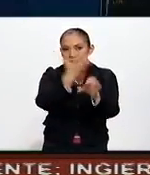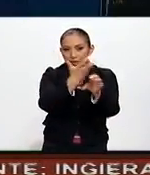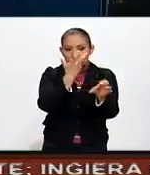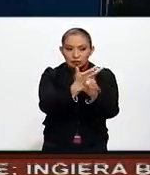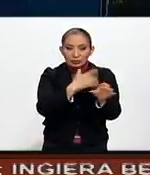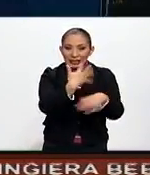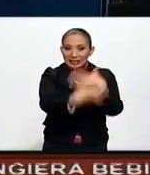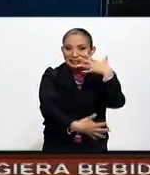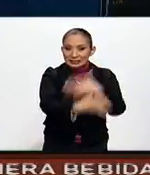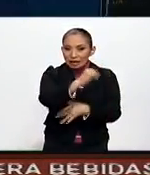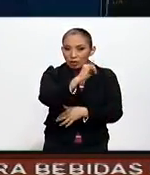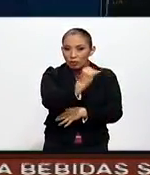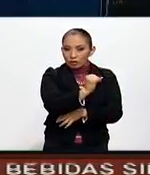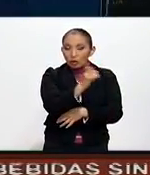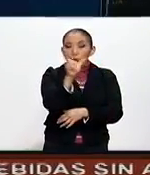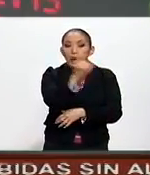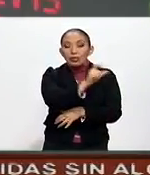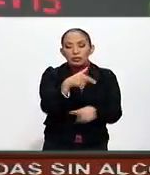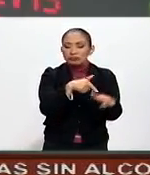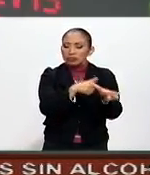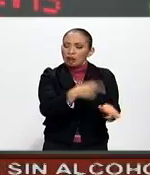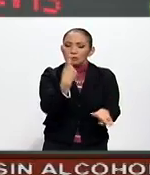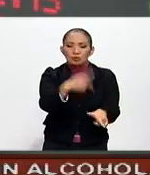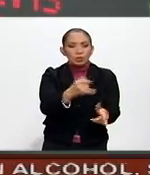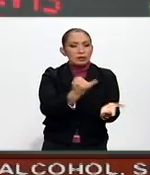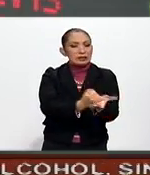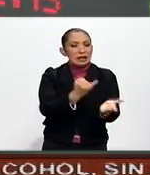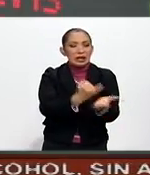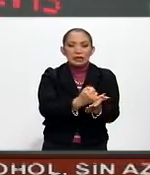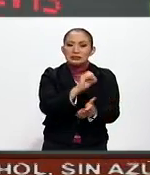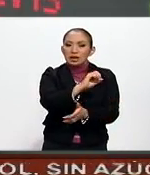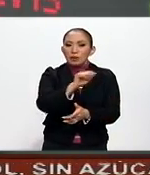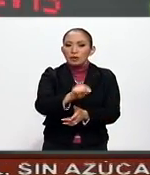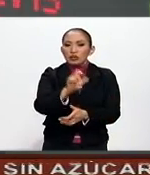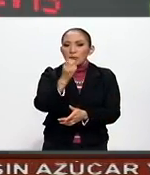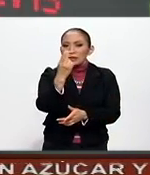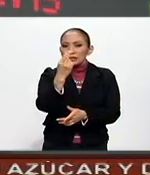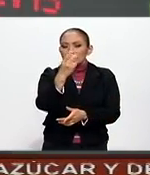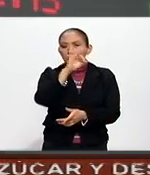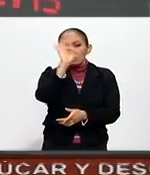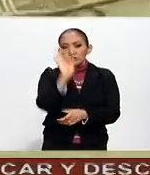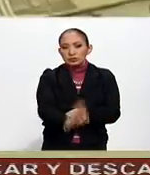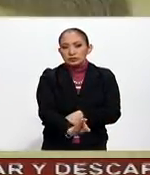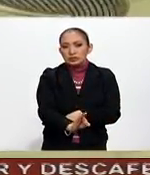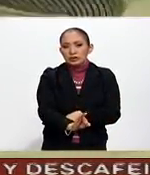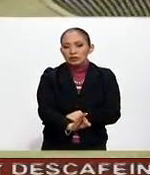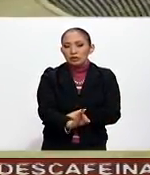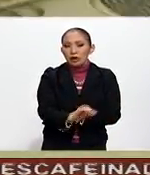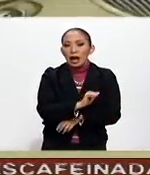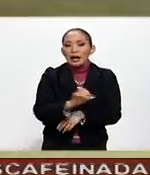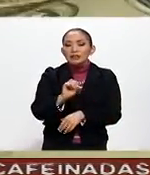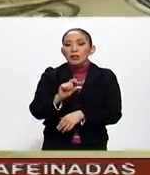Unidos el 15 de junio, cuando mantuvo su tasa en un rango de 0.25 a